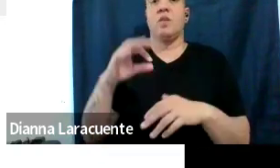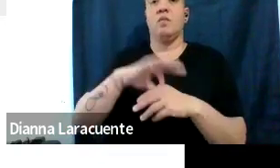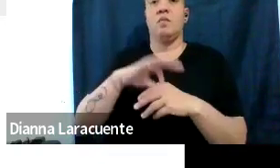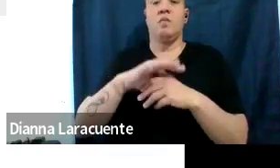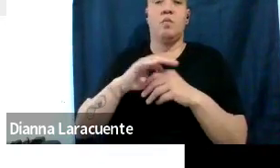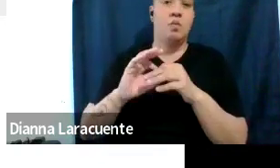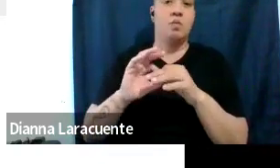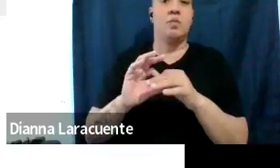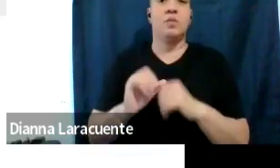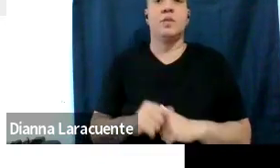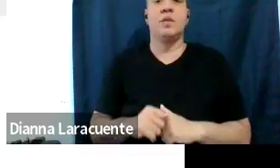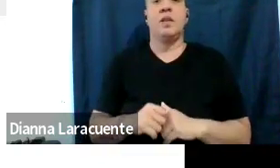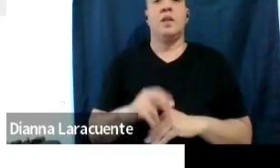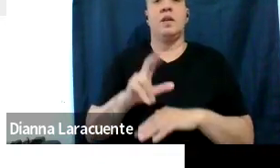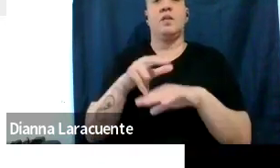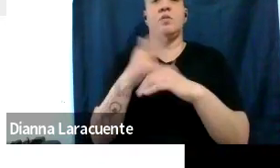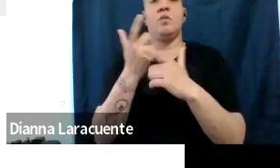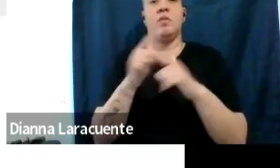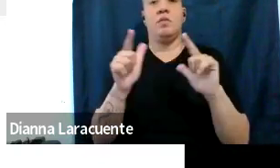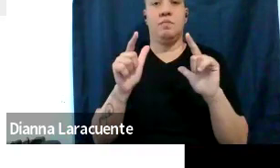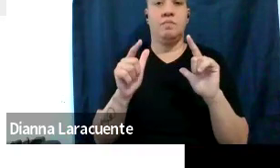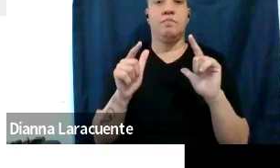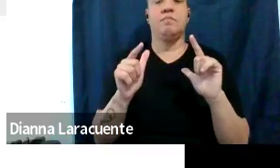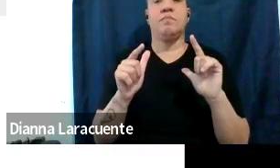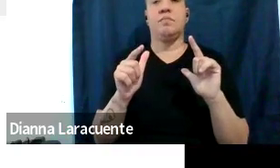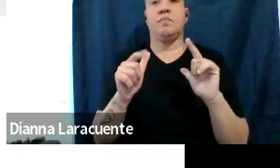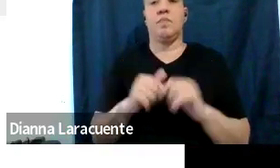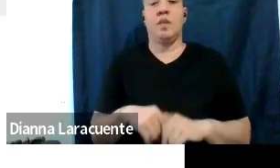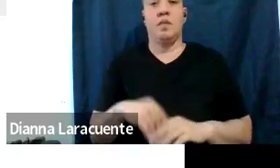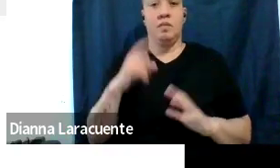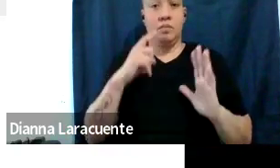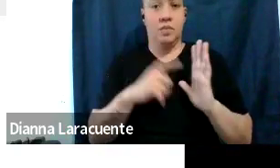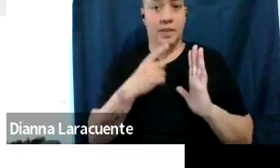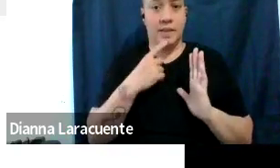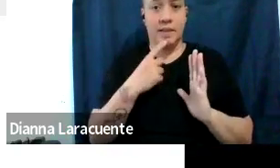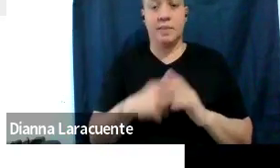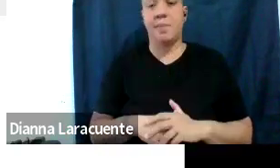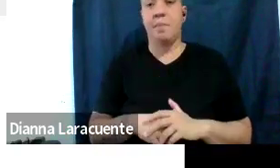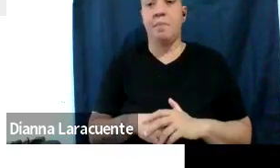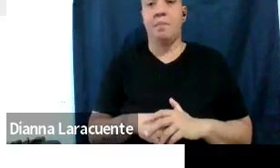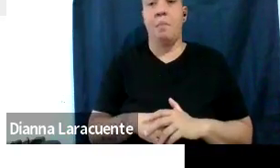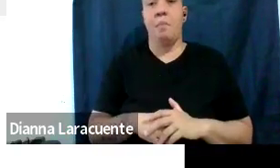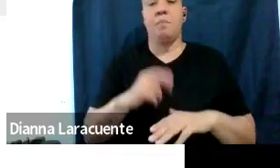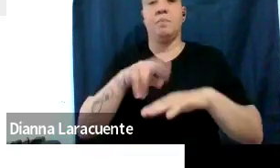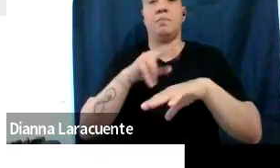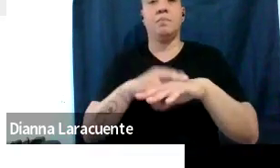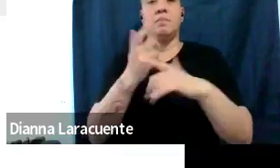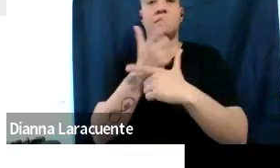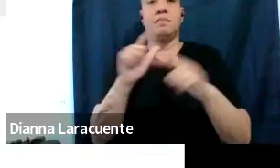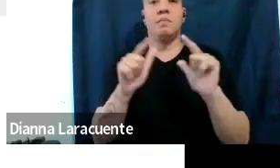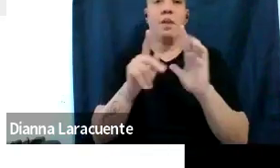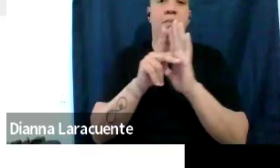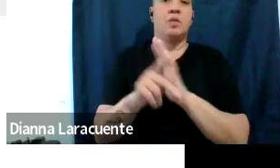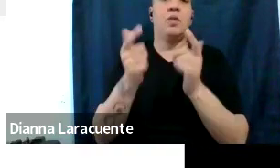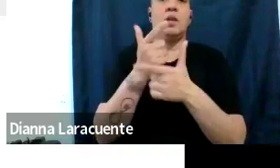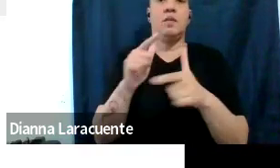La nación liberal mató él, y fíjense lo que él decía, la nación liberal mató la libertad